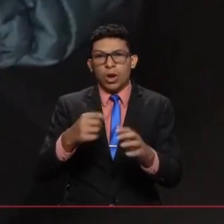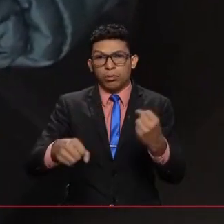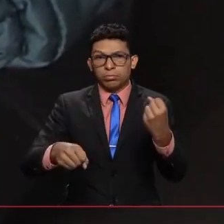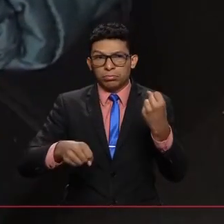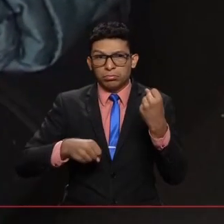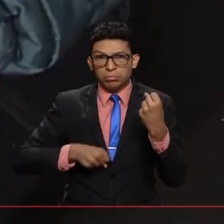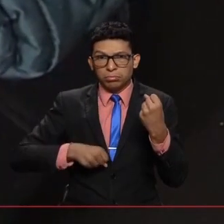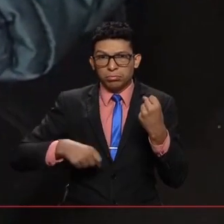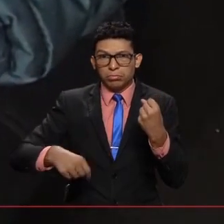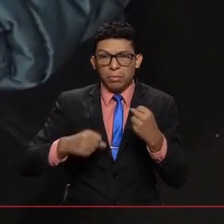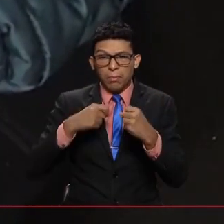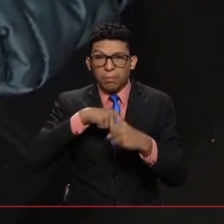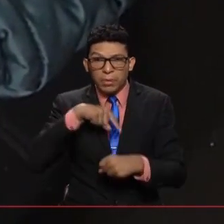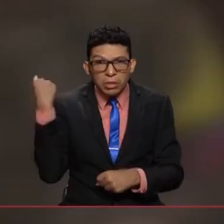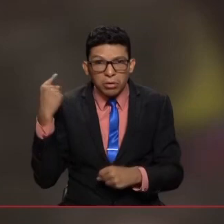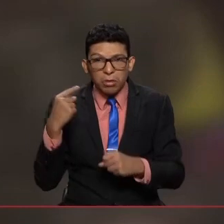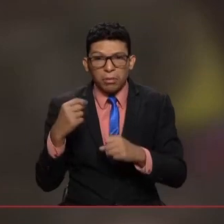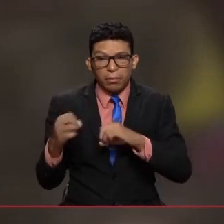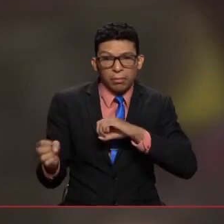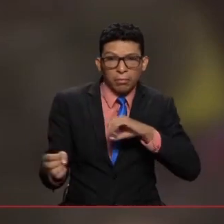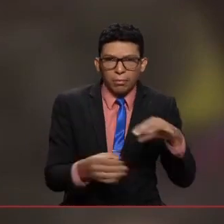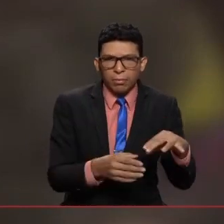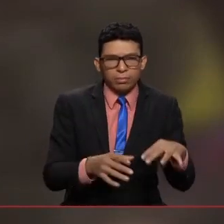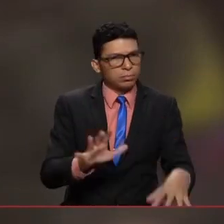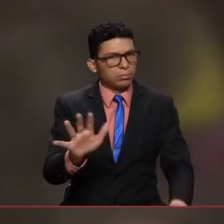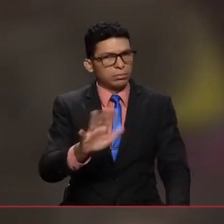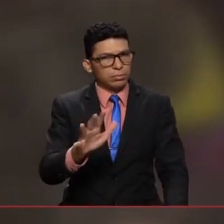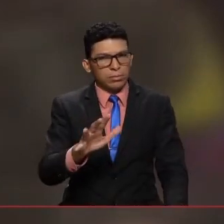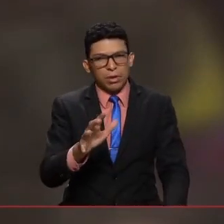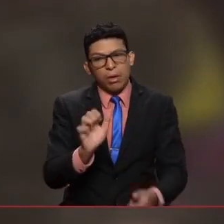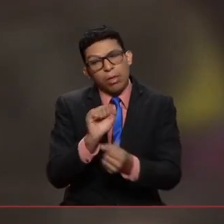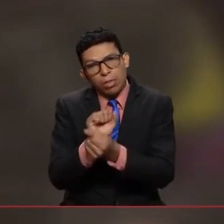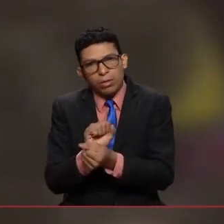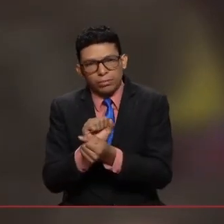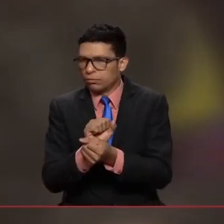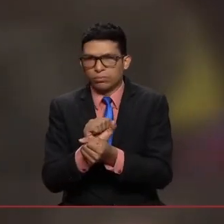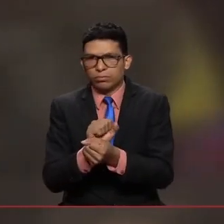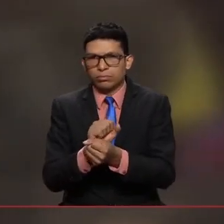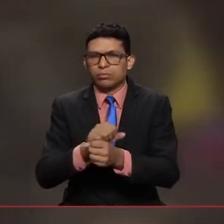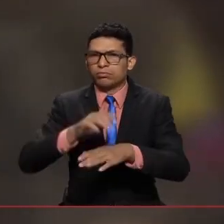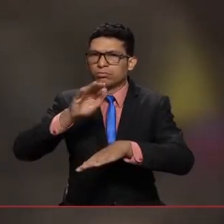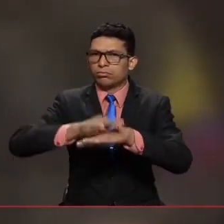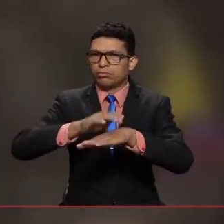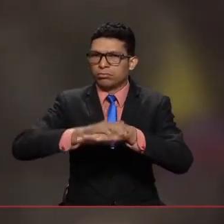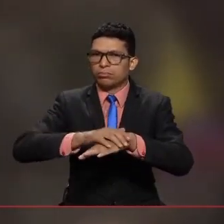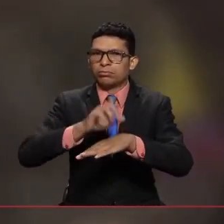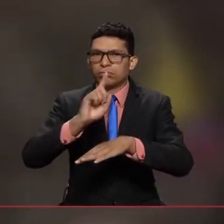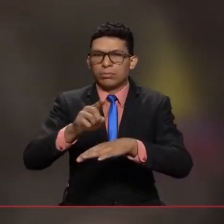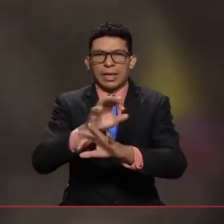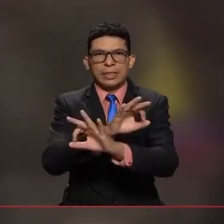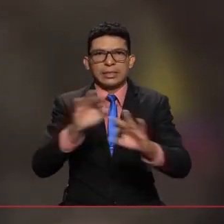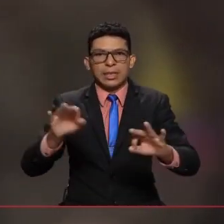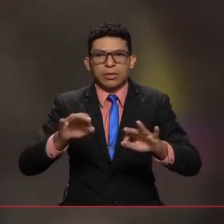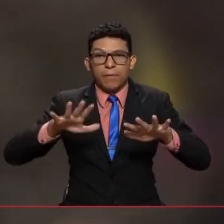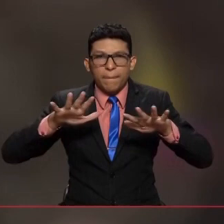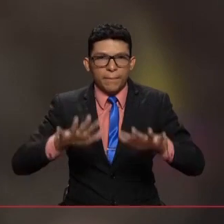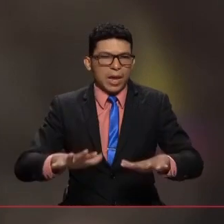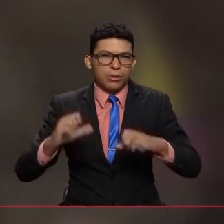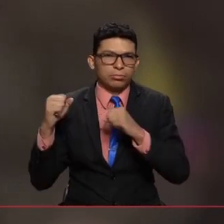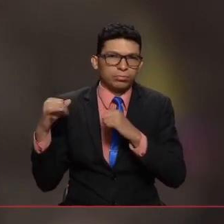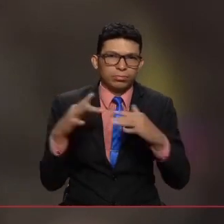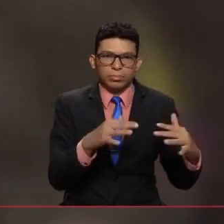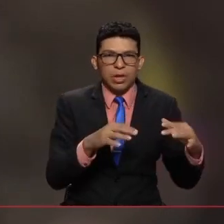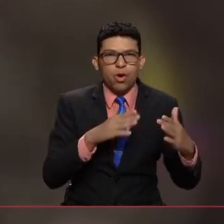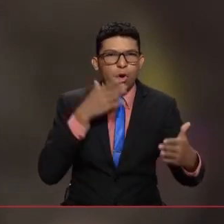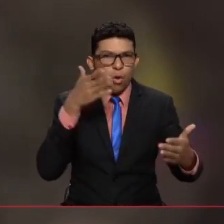ejército derrotado. Orientamos a todas las comisiones y unidades de cesar el fuego y suspender acciones